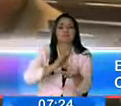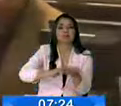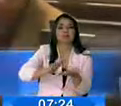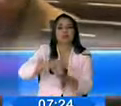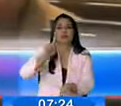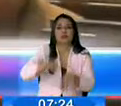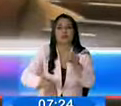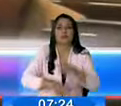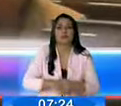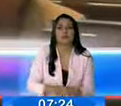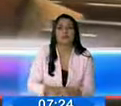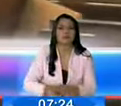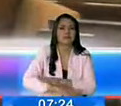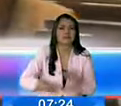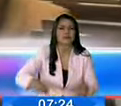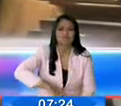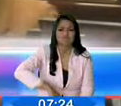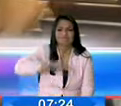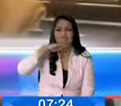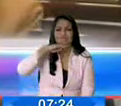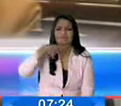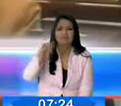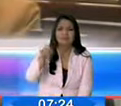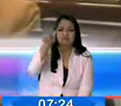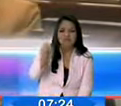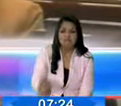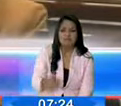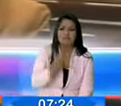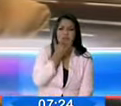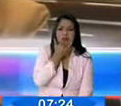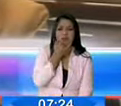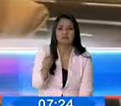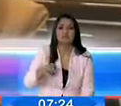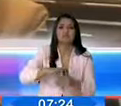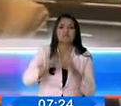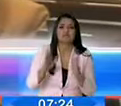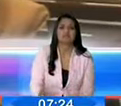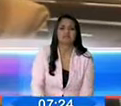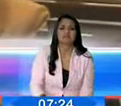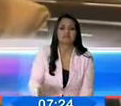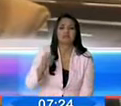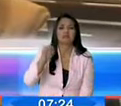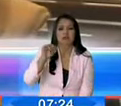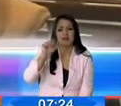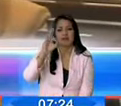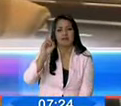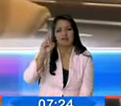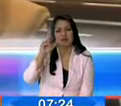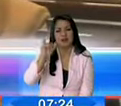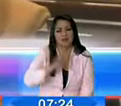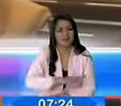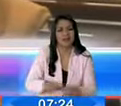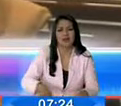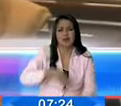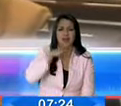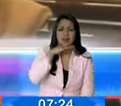estamos hartos de la ineptitud de la canciller María Fernanda Espinosa,